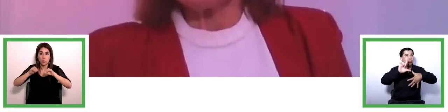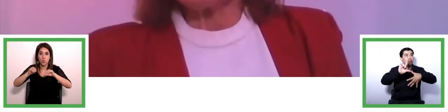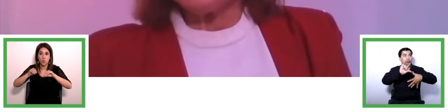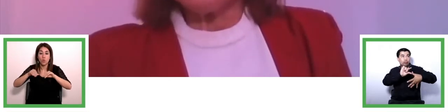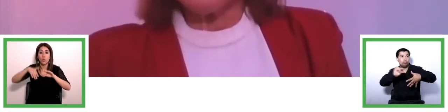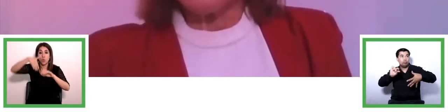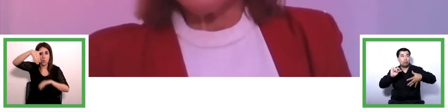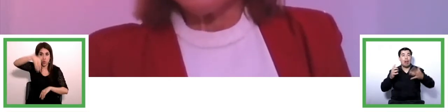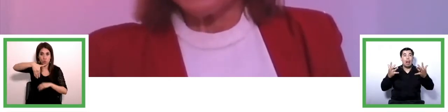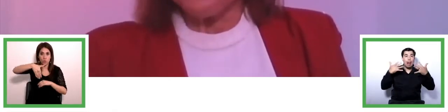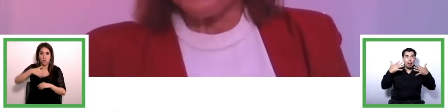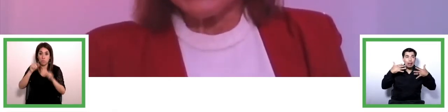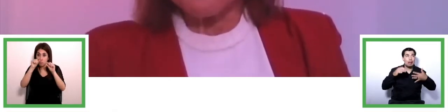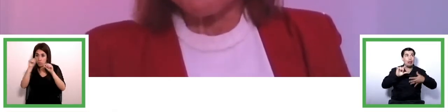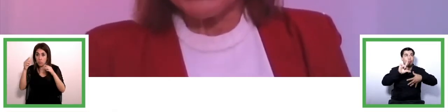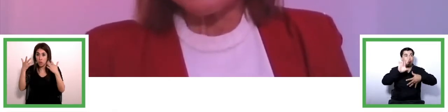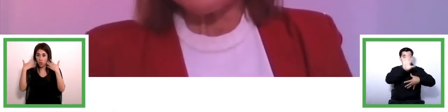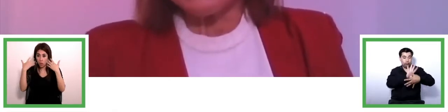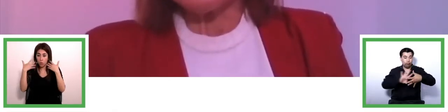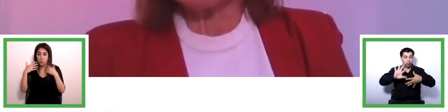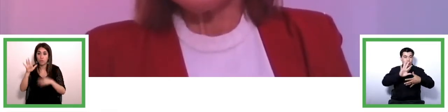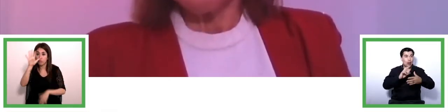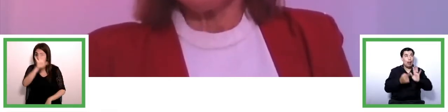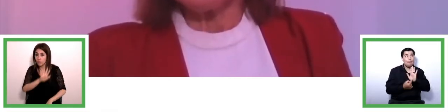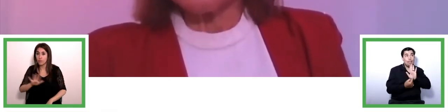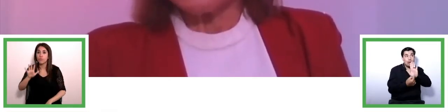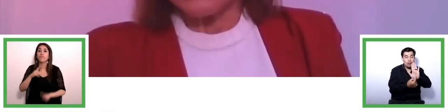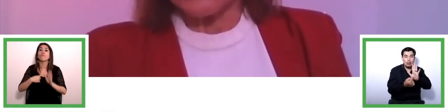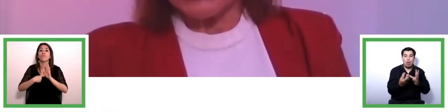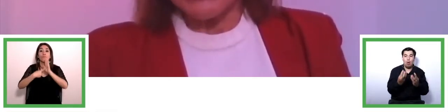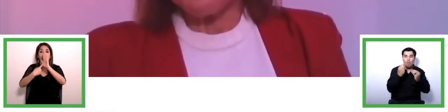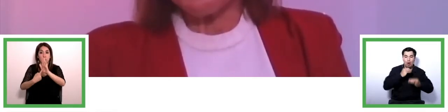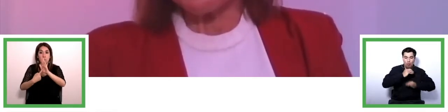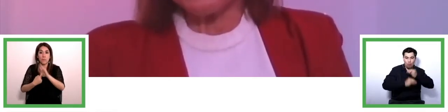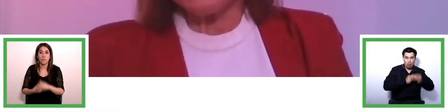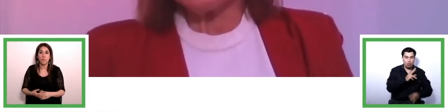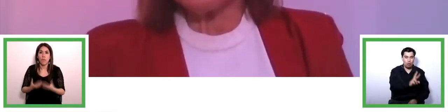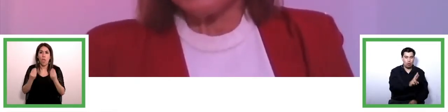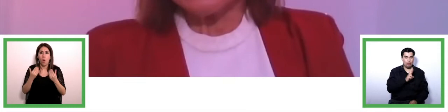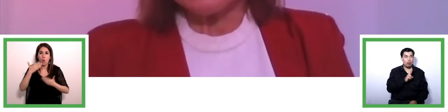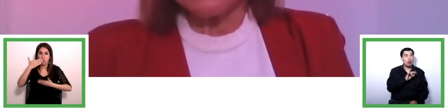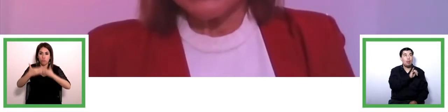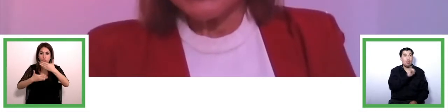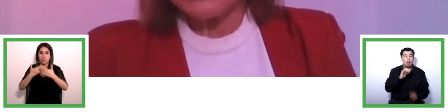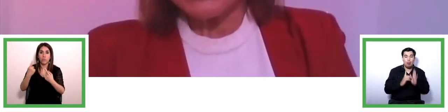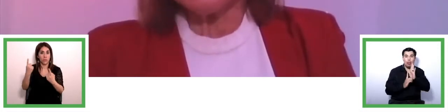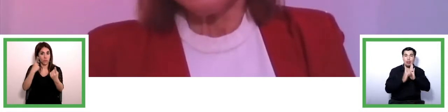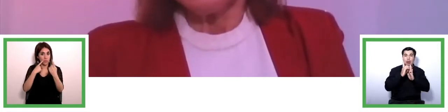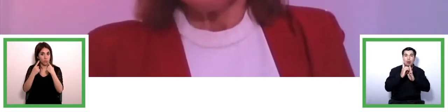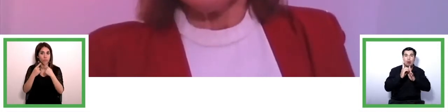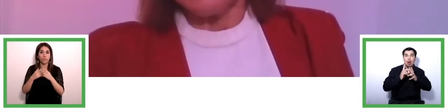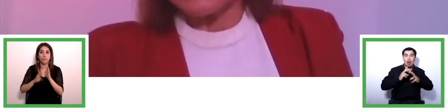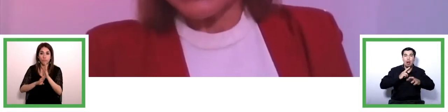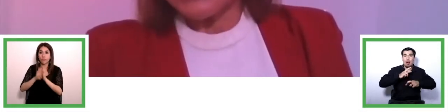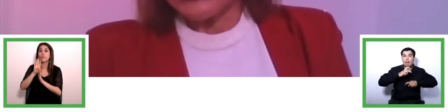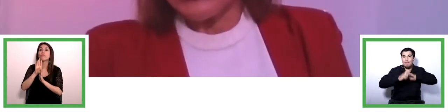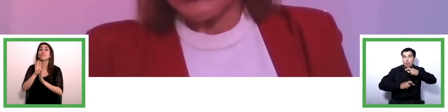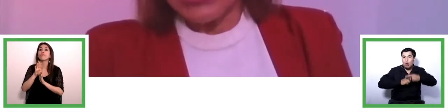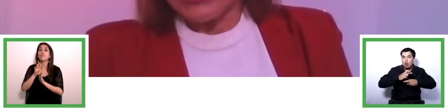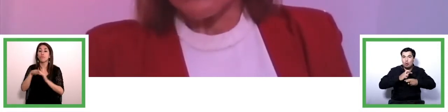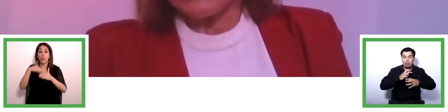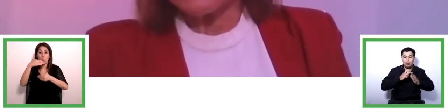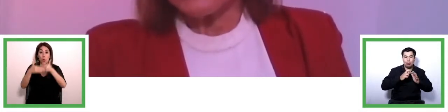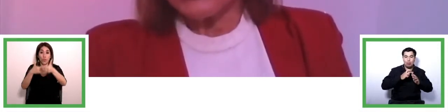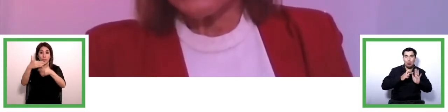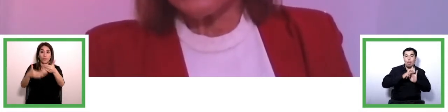España presentan sus buenas prácticas para desarrollar proyectos que garantizan el